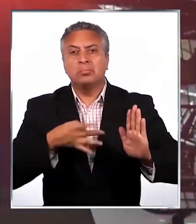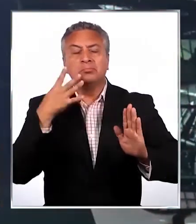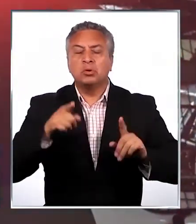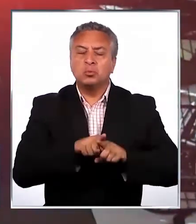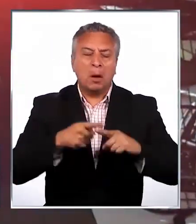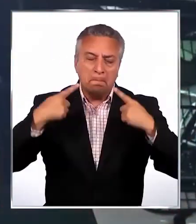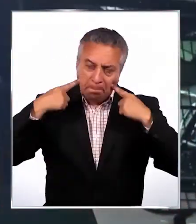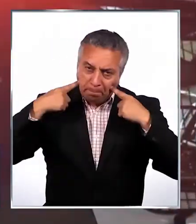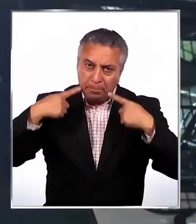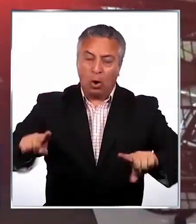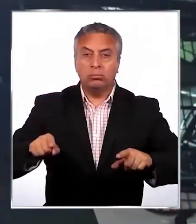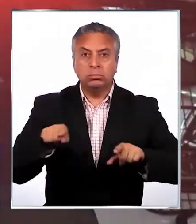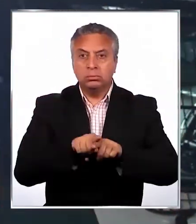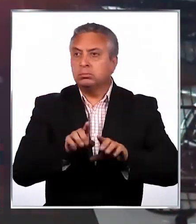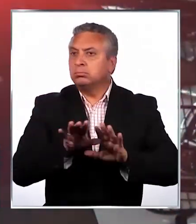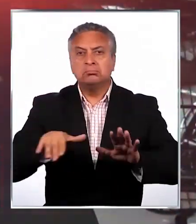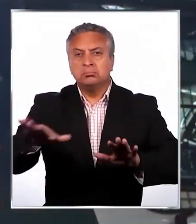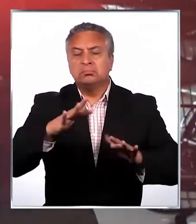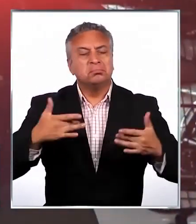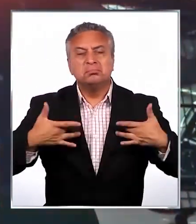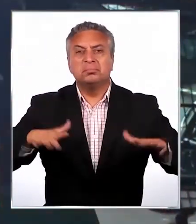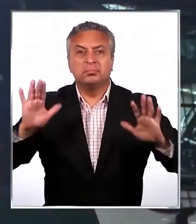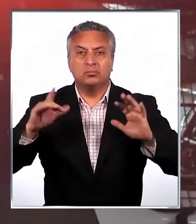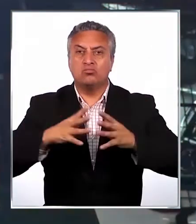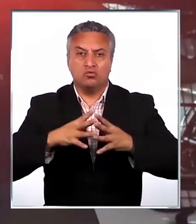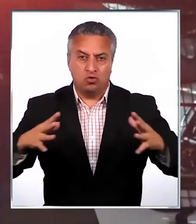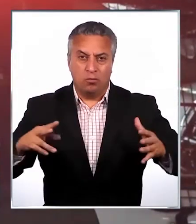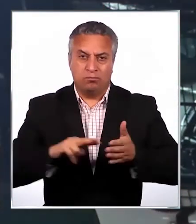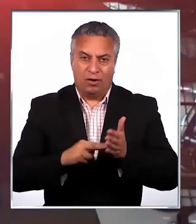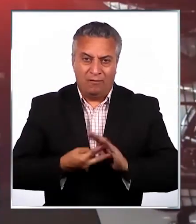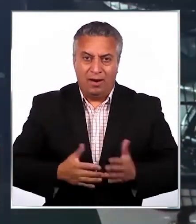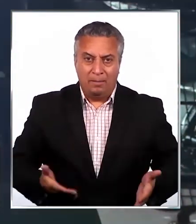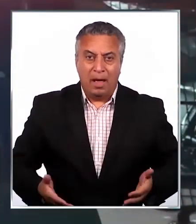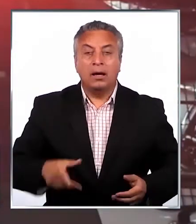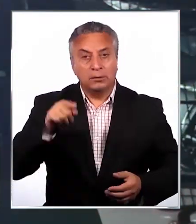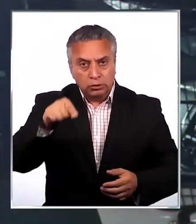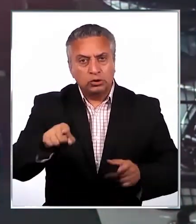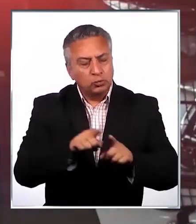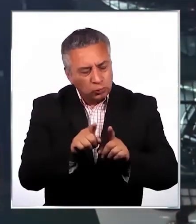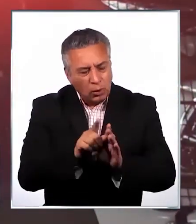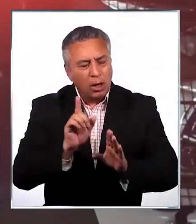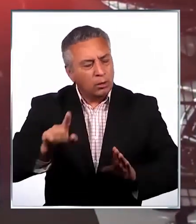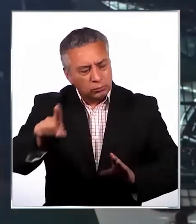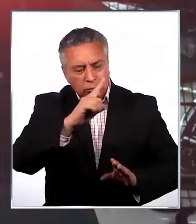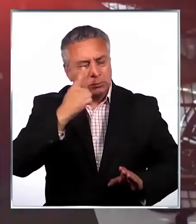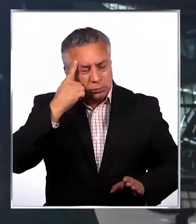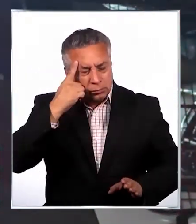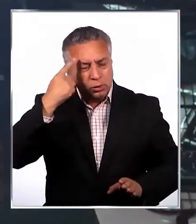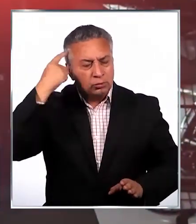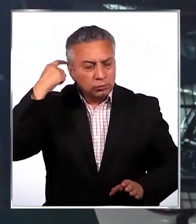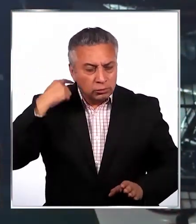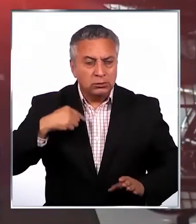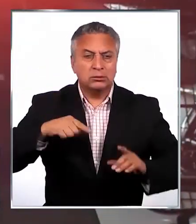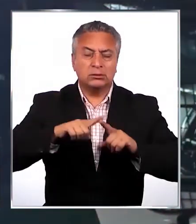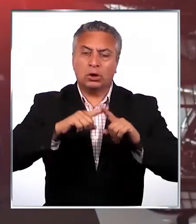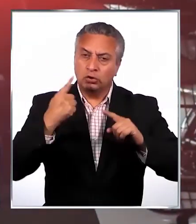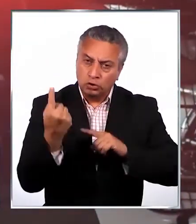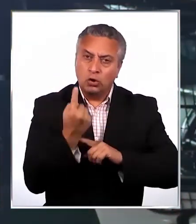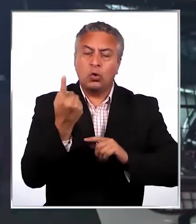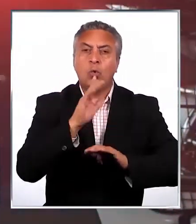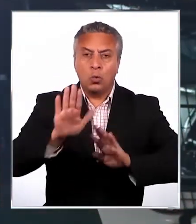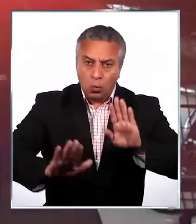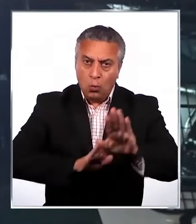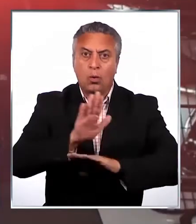quieren hacer caso a lo que está ocurriendo hoy en día en nuestra ciudad. El llamado es principalmente al autocuidado, a seguir fortaleciendo